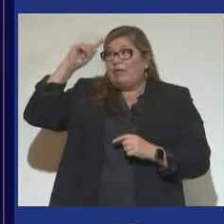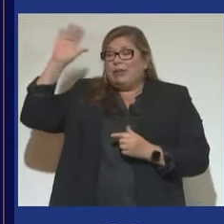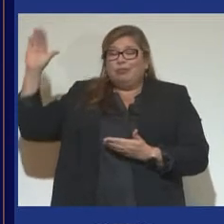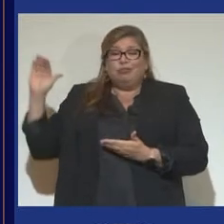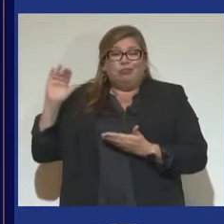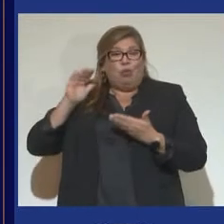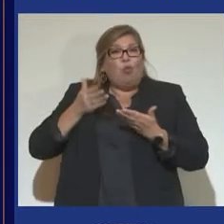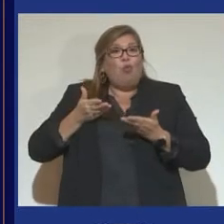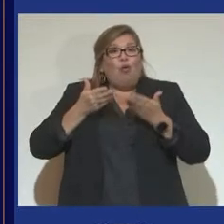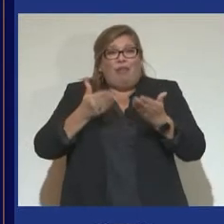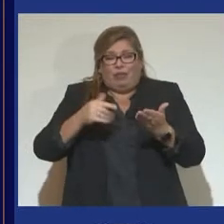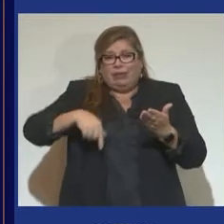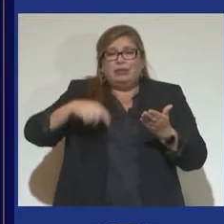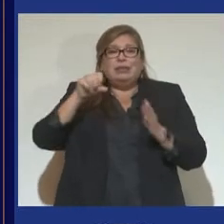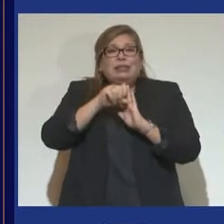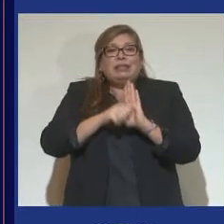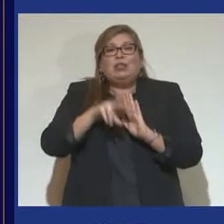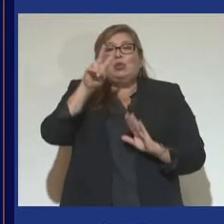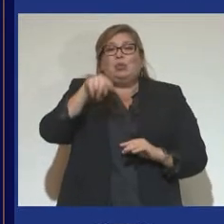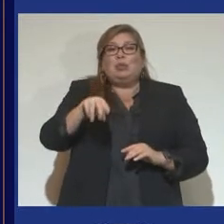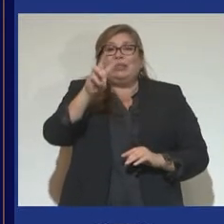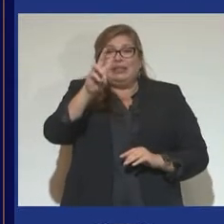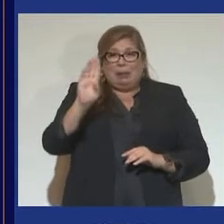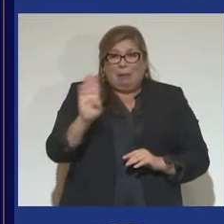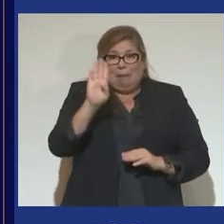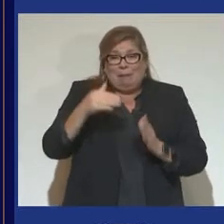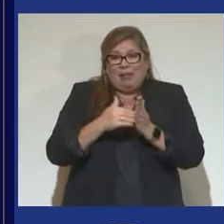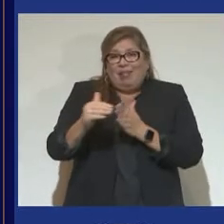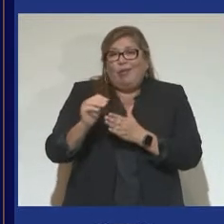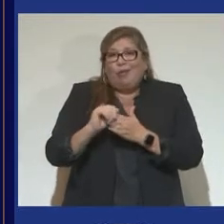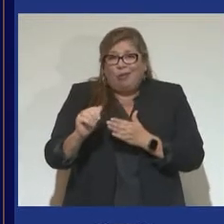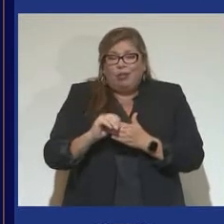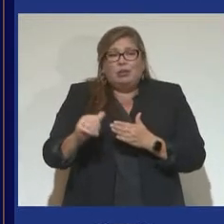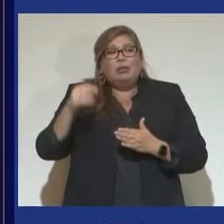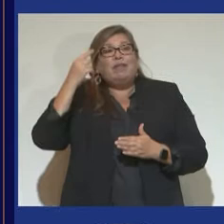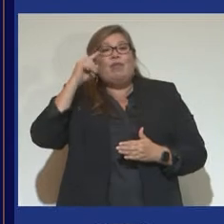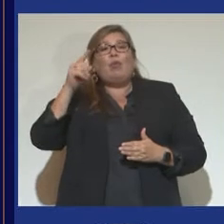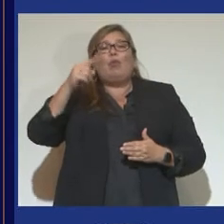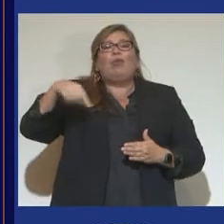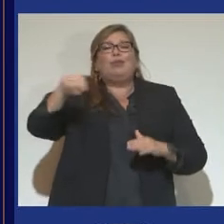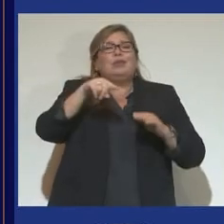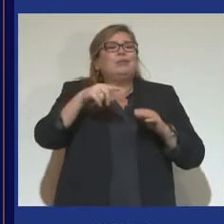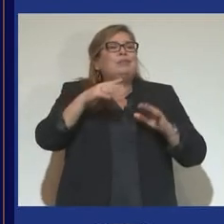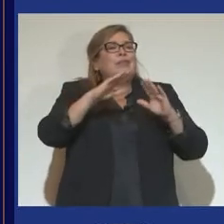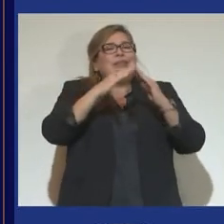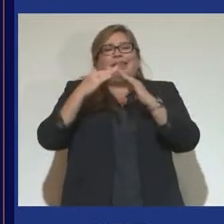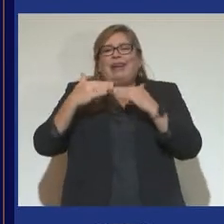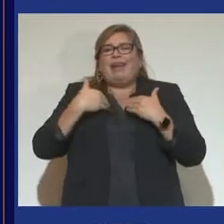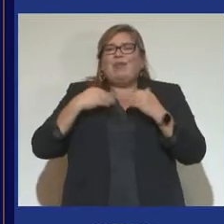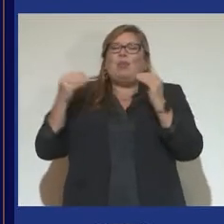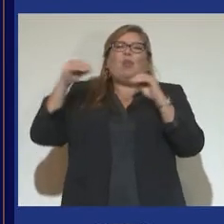alquileres el gobierno federal se lo ofrece a nuestro estado